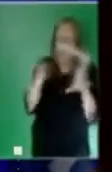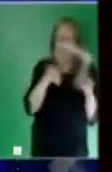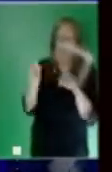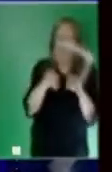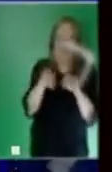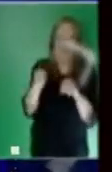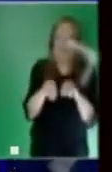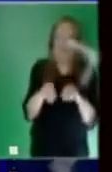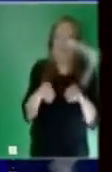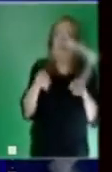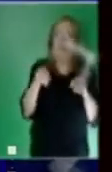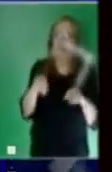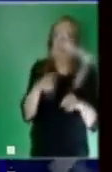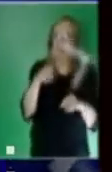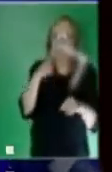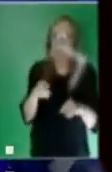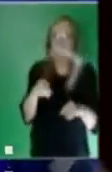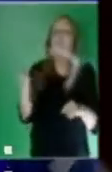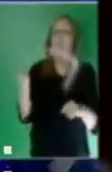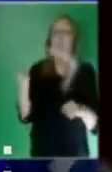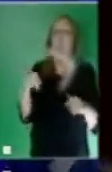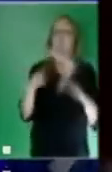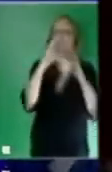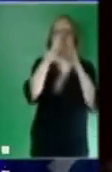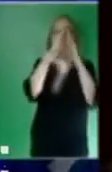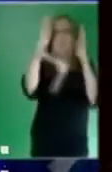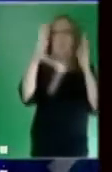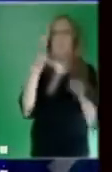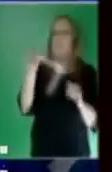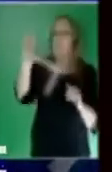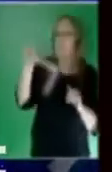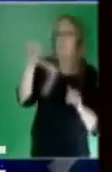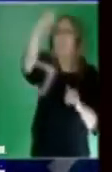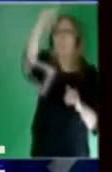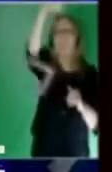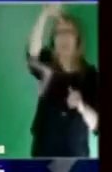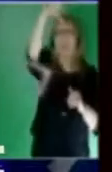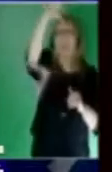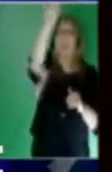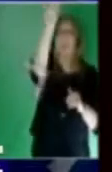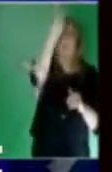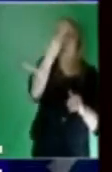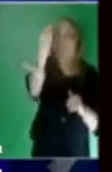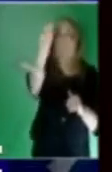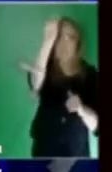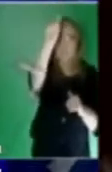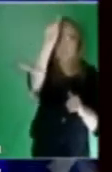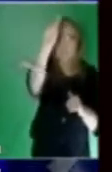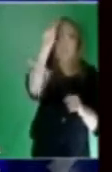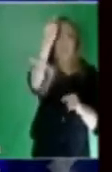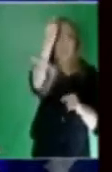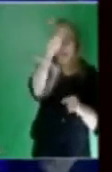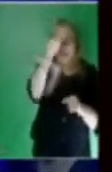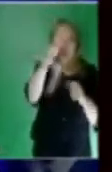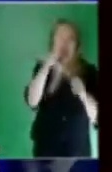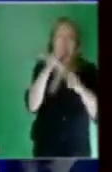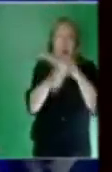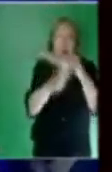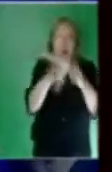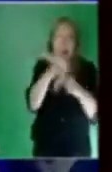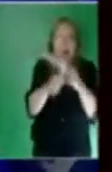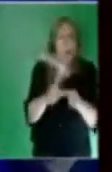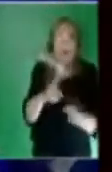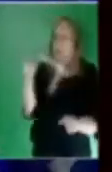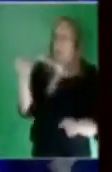1000 horas prendida, pero hay lamparitas eléctricas que pueden durar 100.000, 200.000 horas, pero esas no se